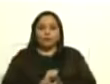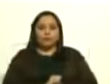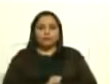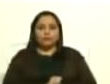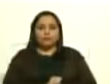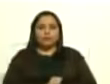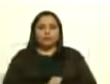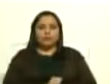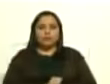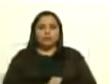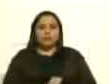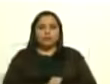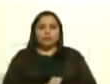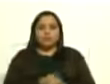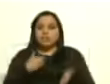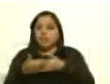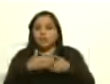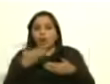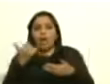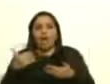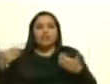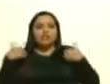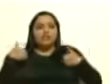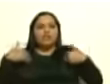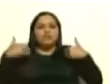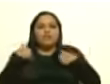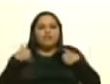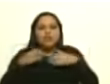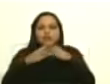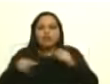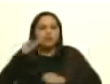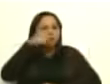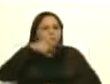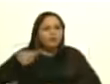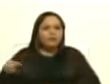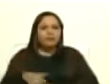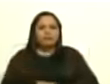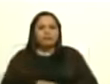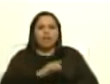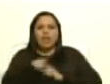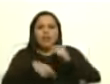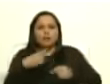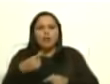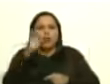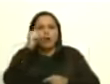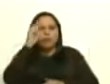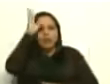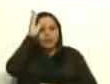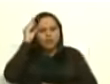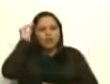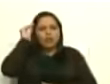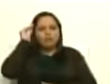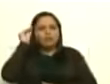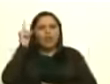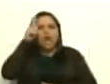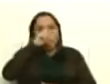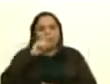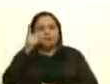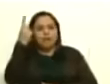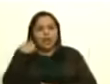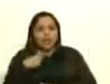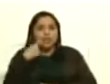aunque causó sufrimiento, nos causó sufrimiento a todos los pueblos. Luego Donald Trump, el año pasado, dijo, ¿qué